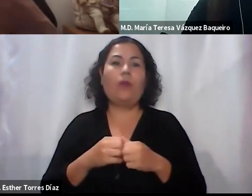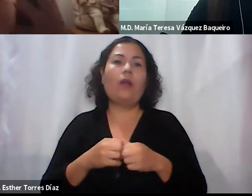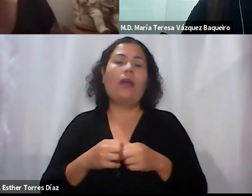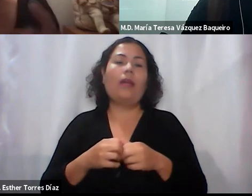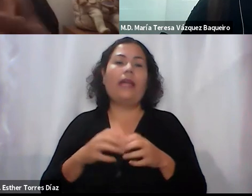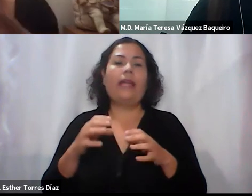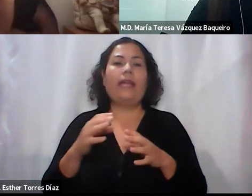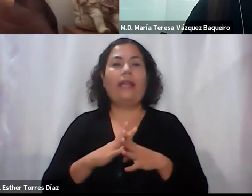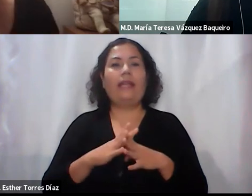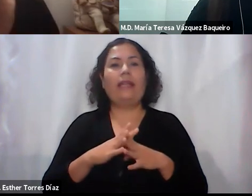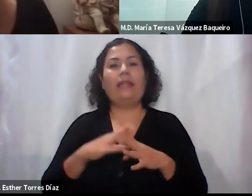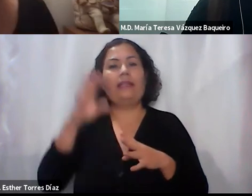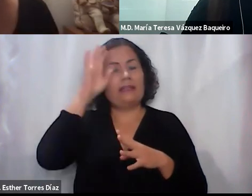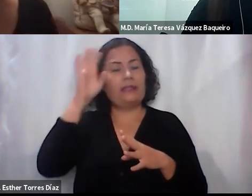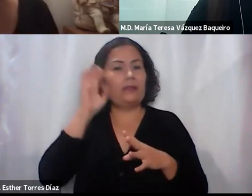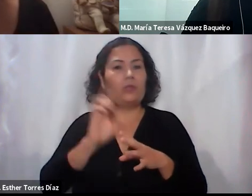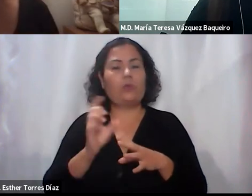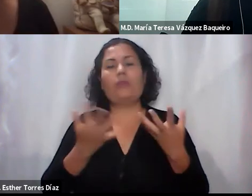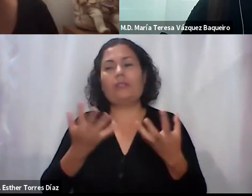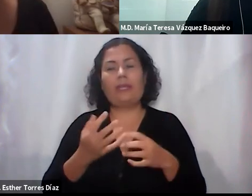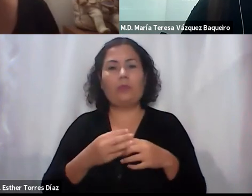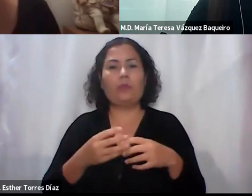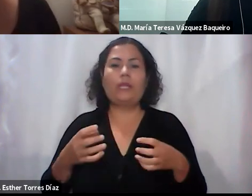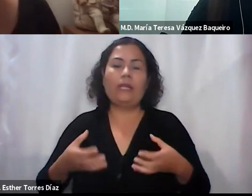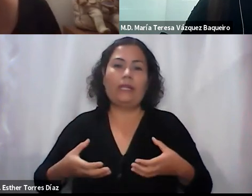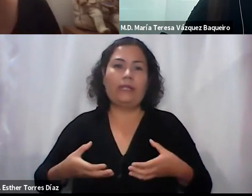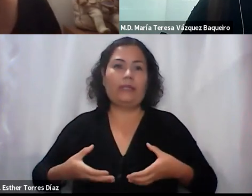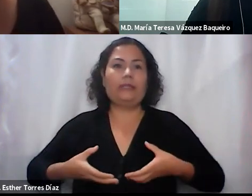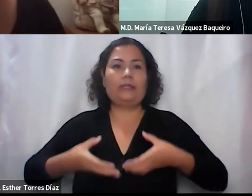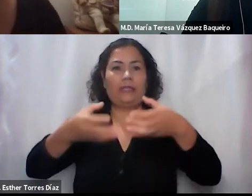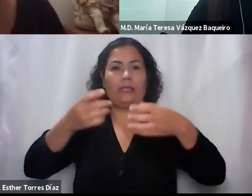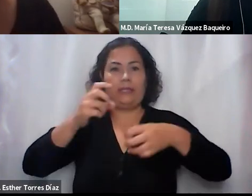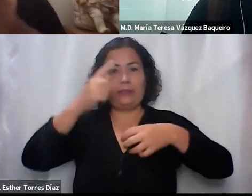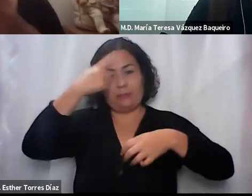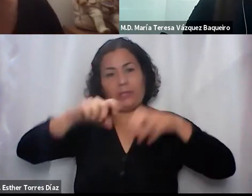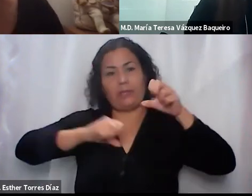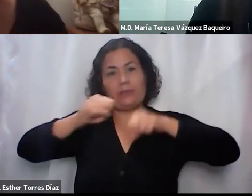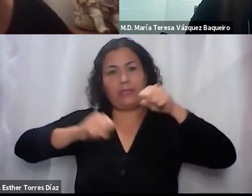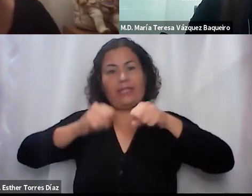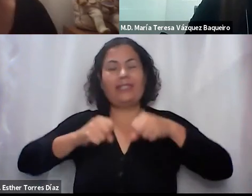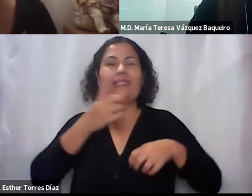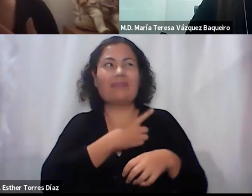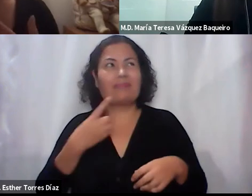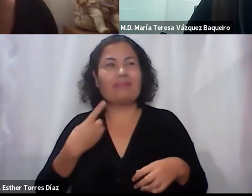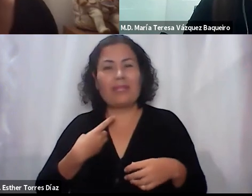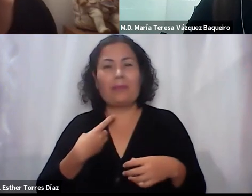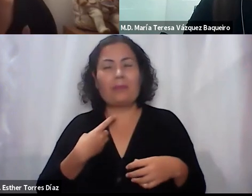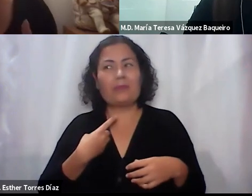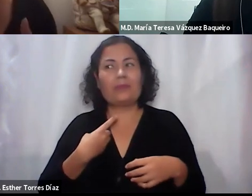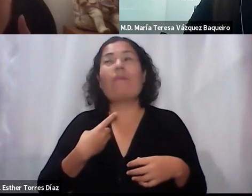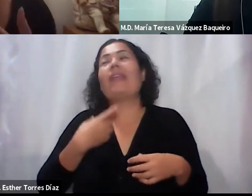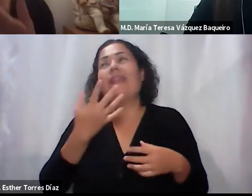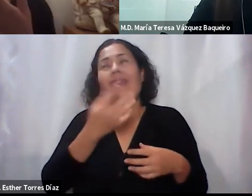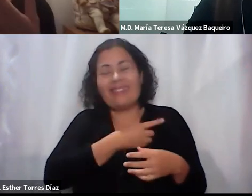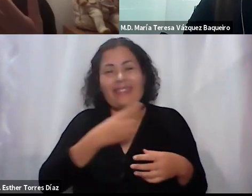estas ciclovías y estamos interviniendo este espacio público, ¿no? Como que por eso digo que tiene que ser un sistema,